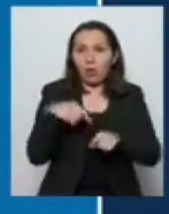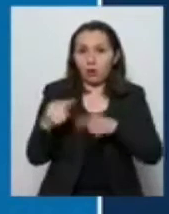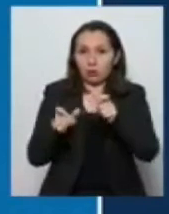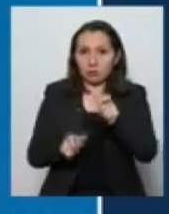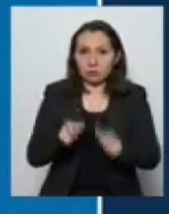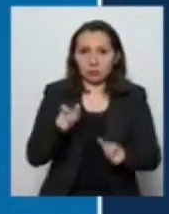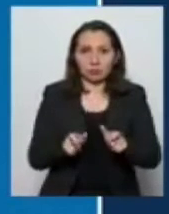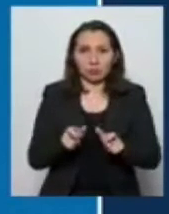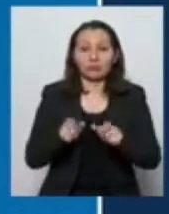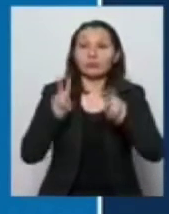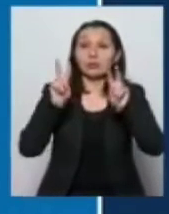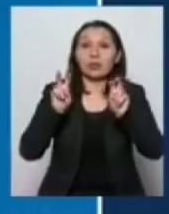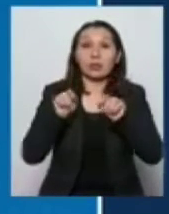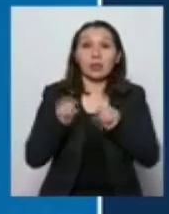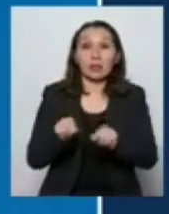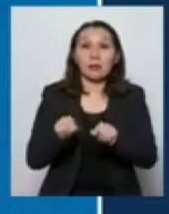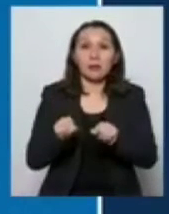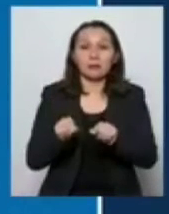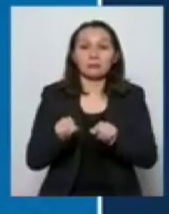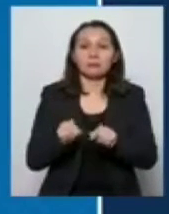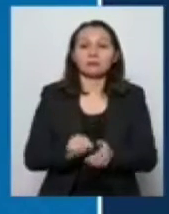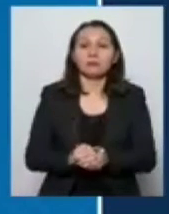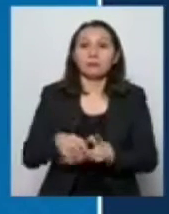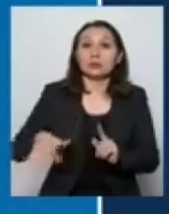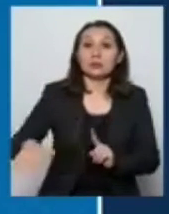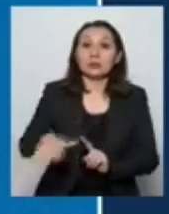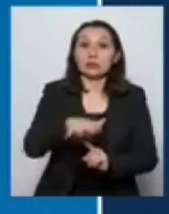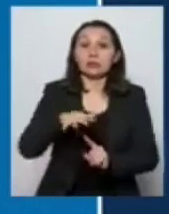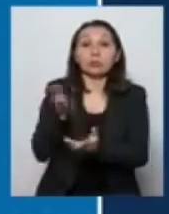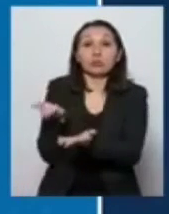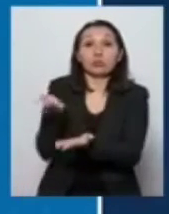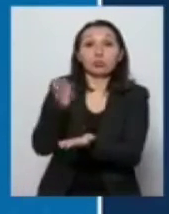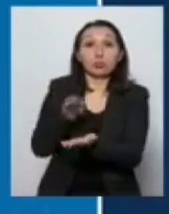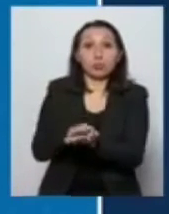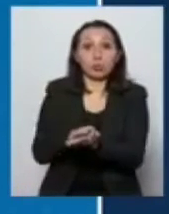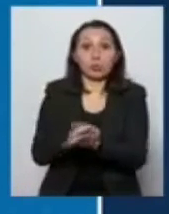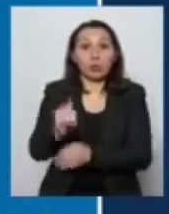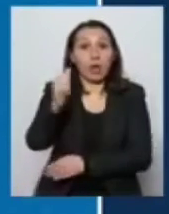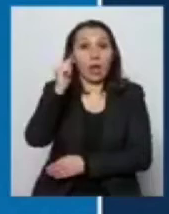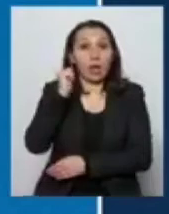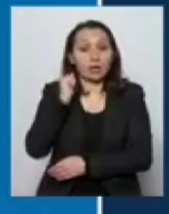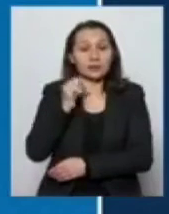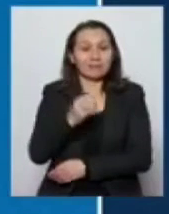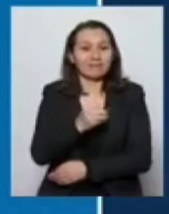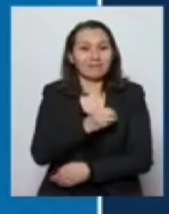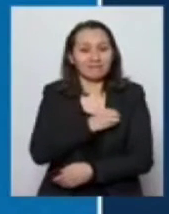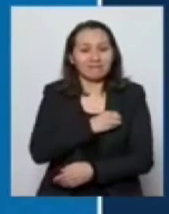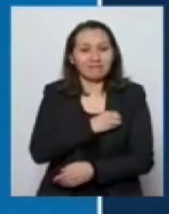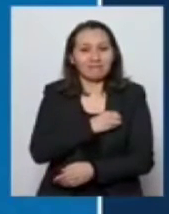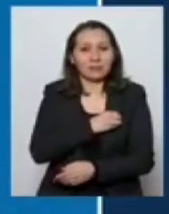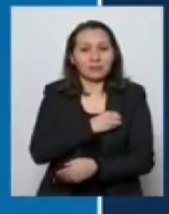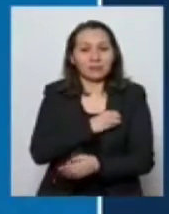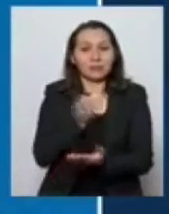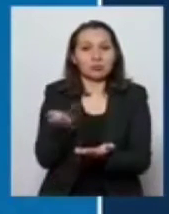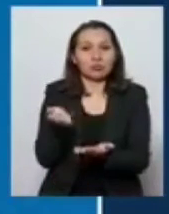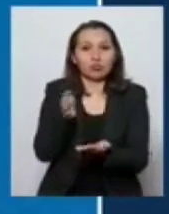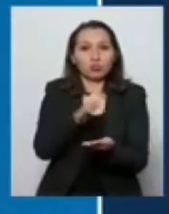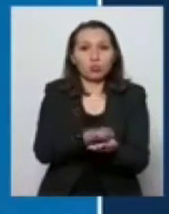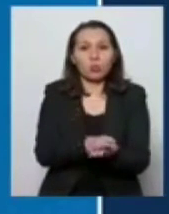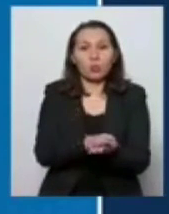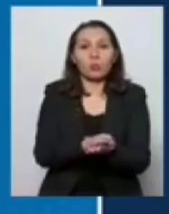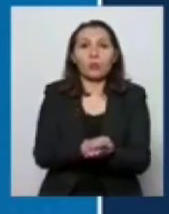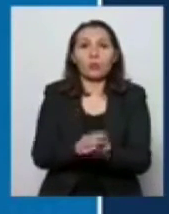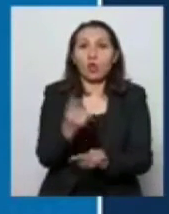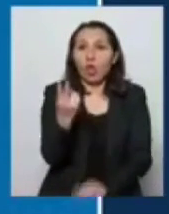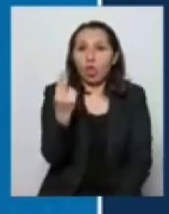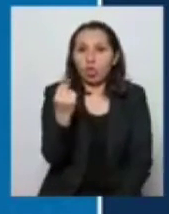otros. Con respecto a la situación de los fallecimientos en el día de ayer, queremos lamentar el